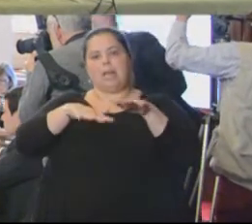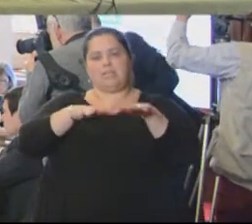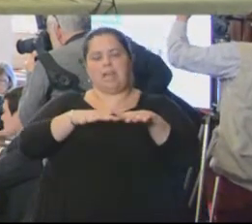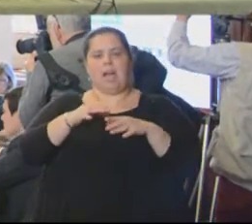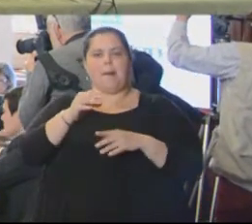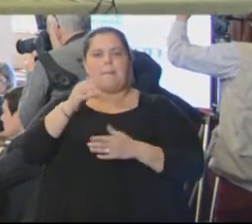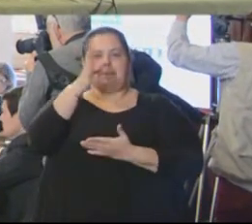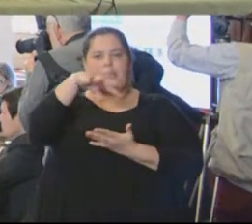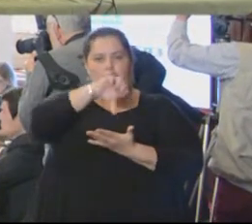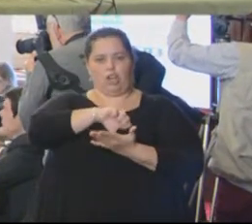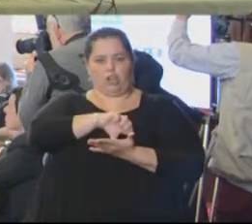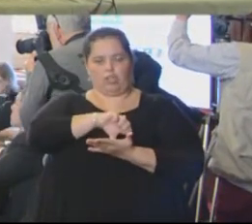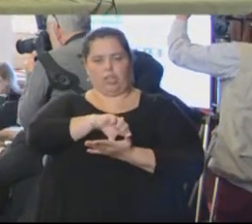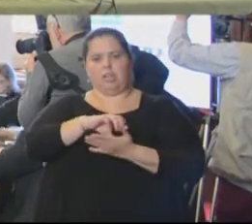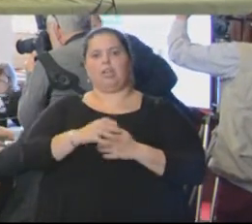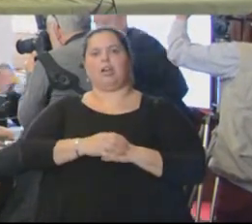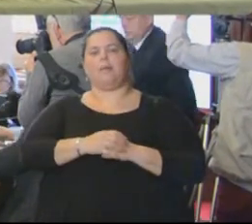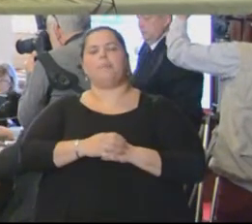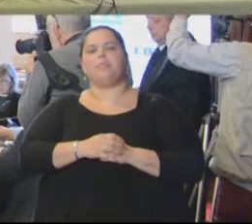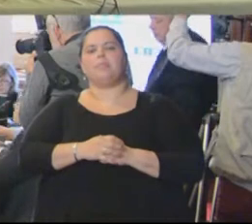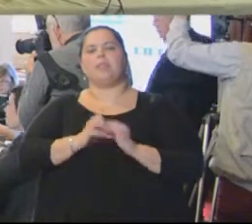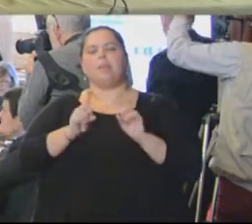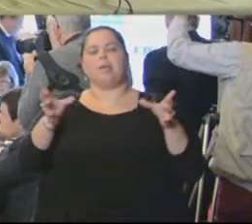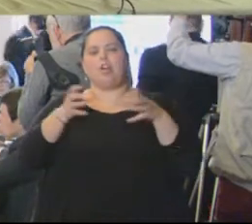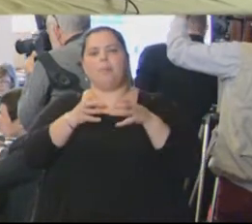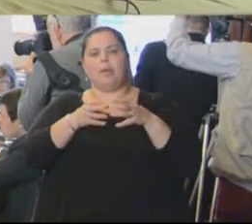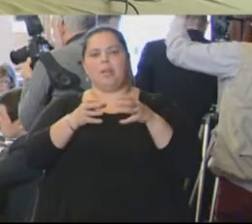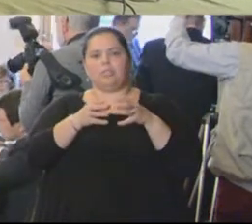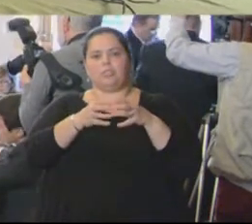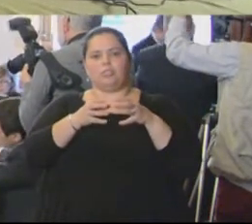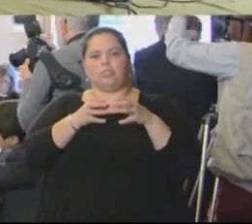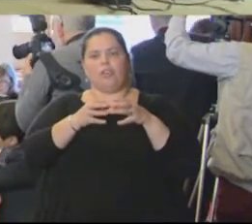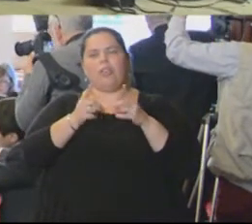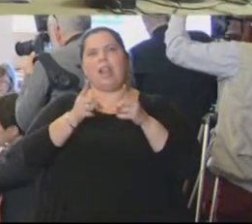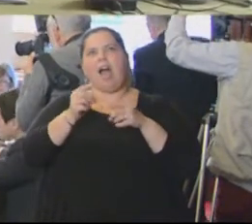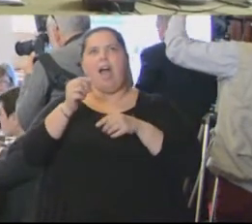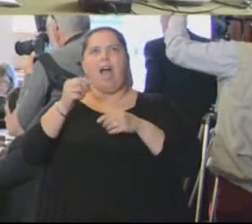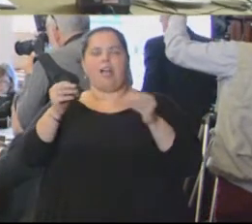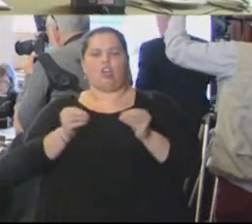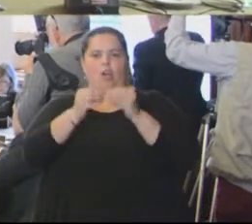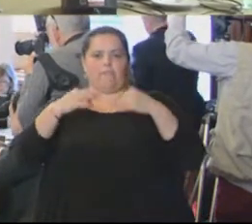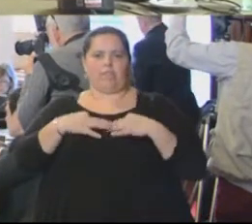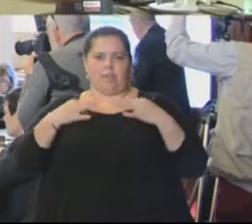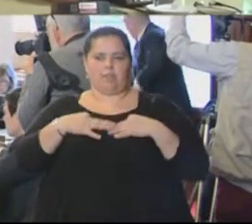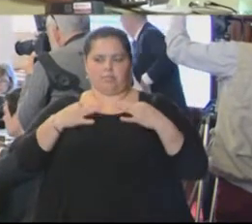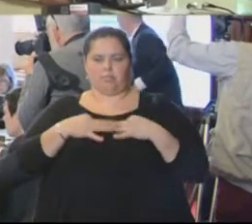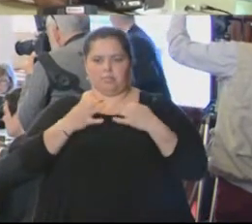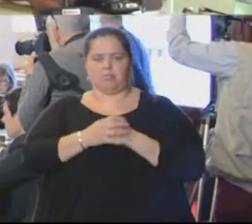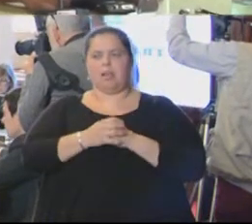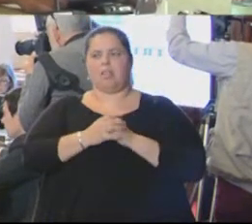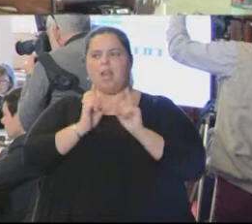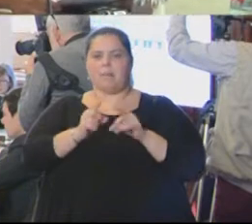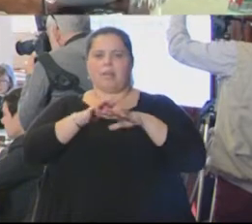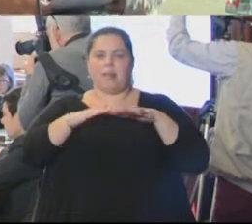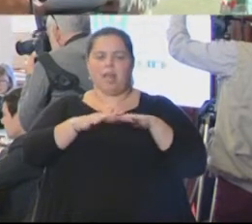Sociales, Ambientales y Campesinas del Caquetá, Corporación Acción Humanitaria por la Convivencia y la Paz del Nordeste Antioqueño, la Red de Derechos Humanos